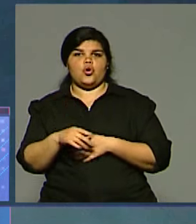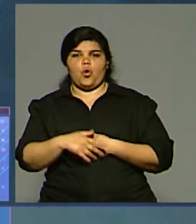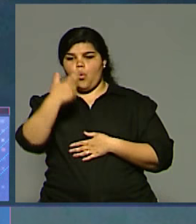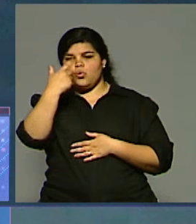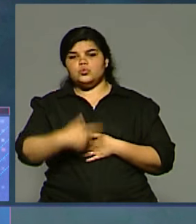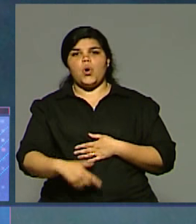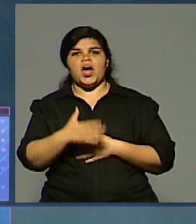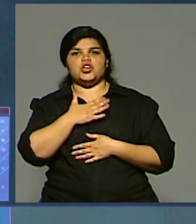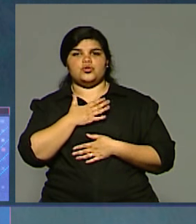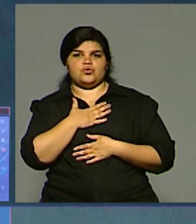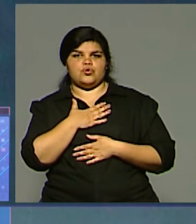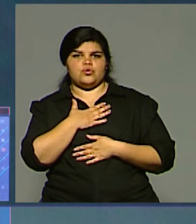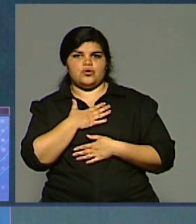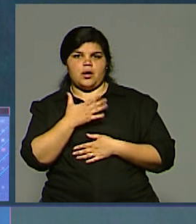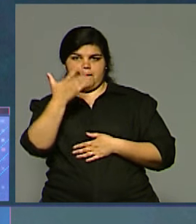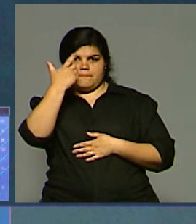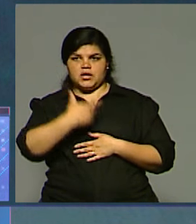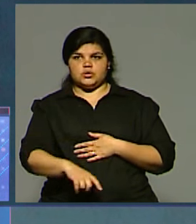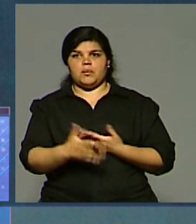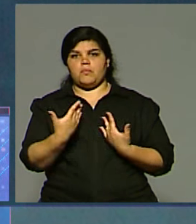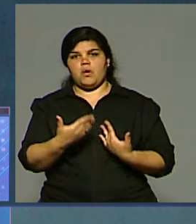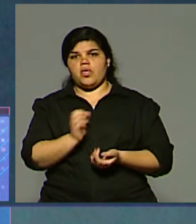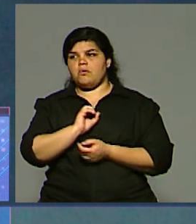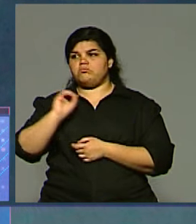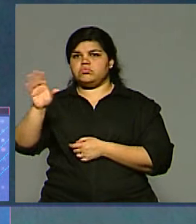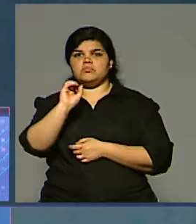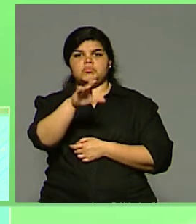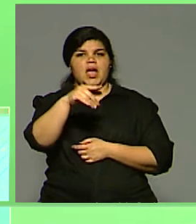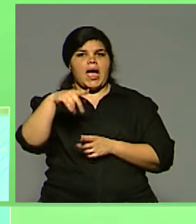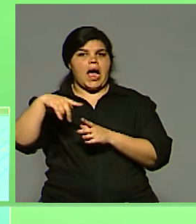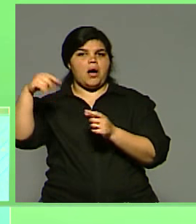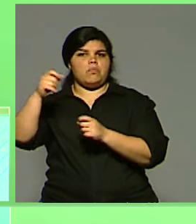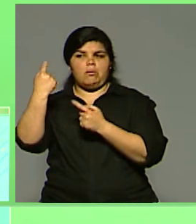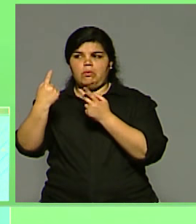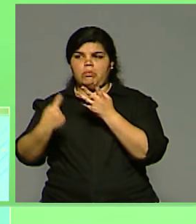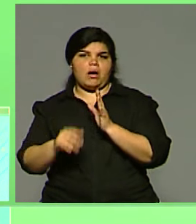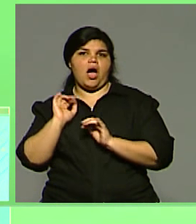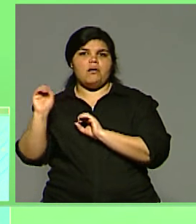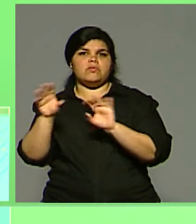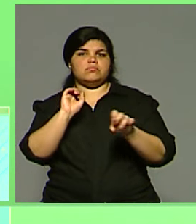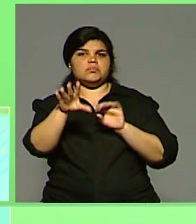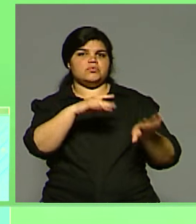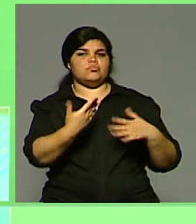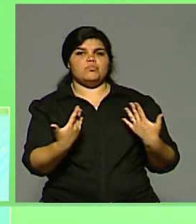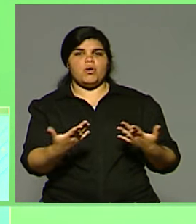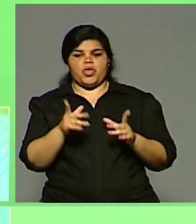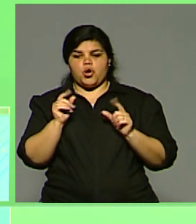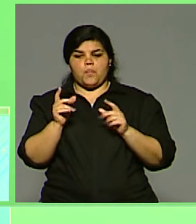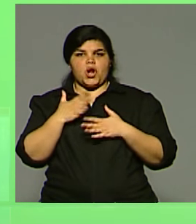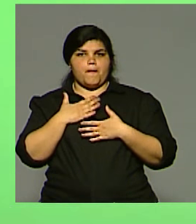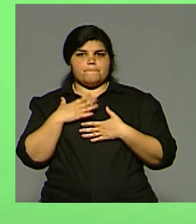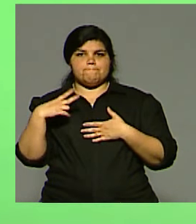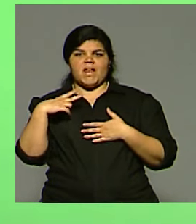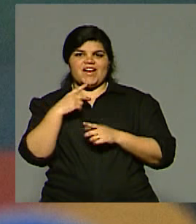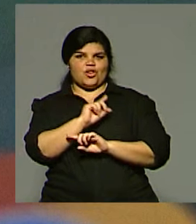sea, le das tu usuario y te puede hablar una persona de escapón. O sea, no importa, no tienes que dar el número de teléfono. Es tu usuario, punto. Bien. Entonces, por si mi usuario es tanto, listo,